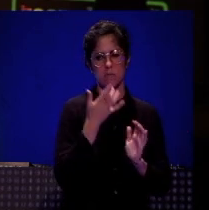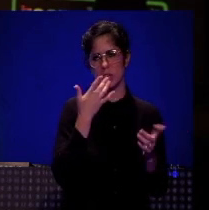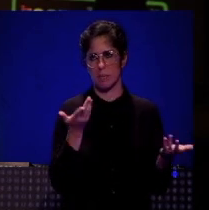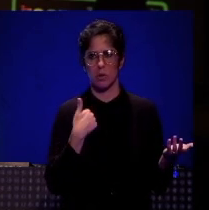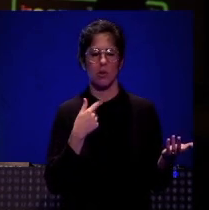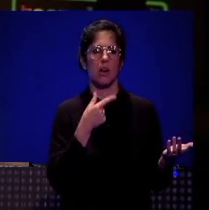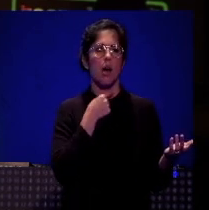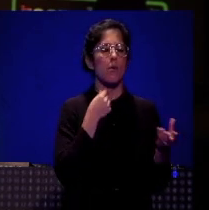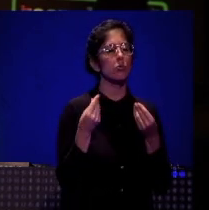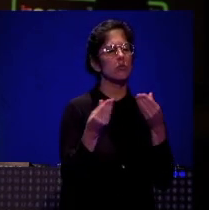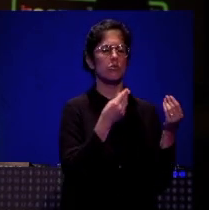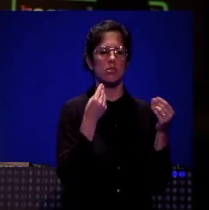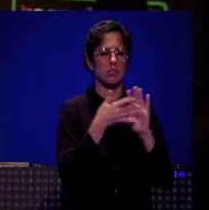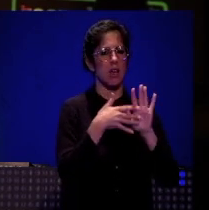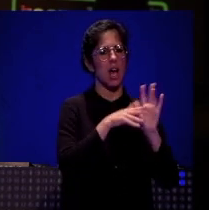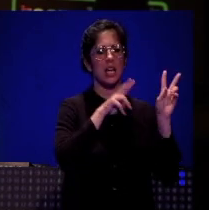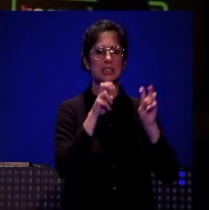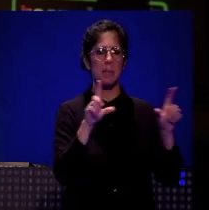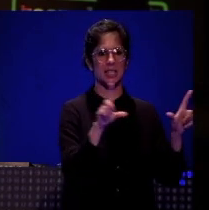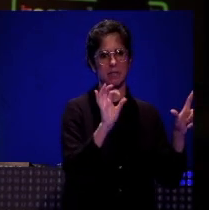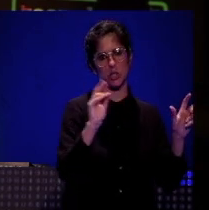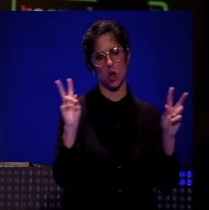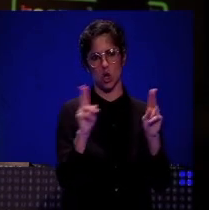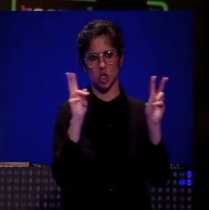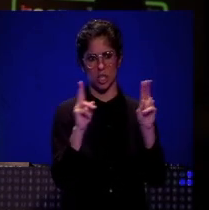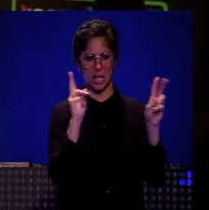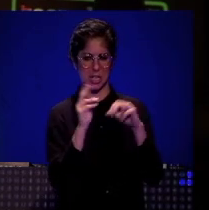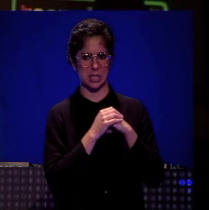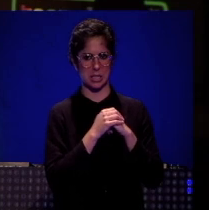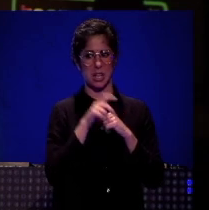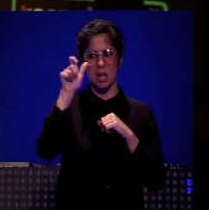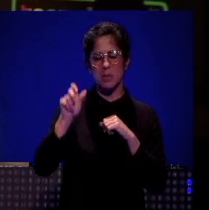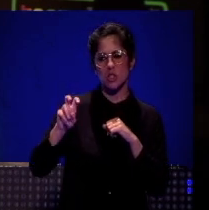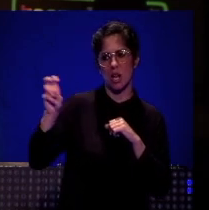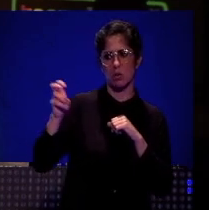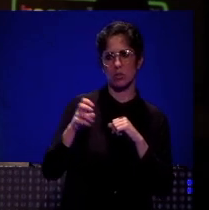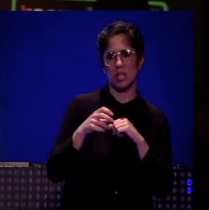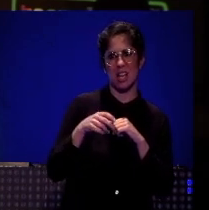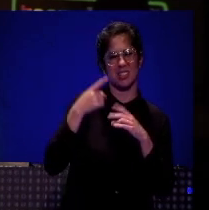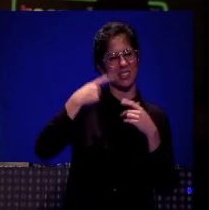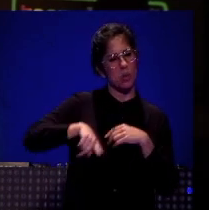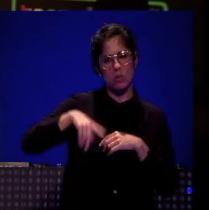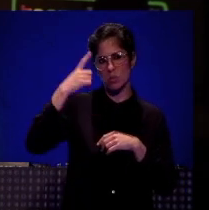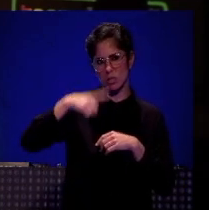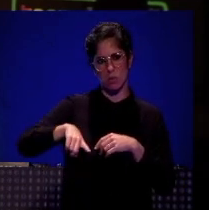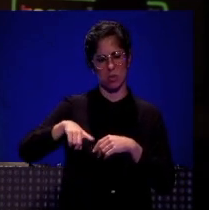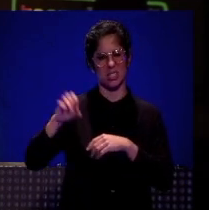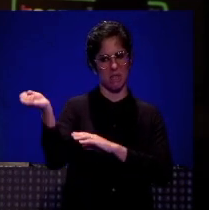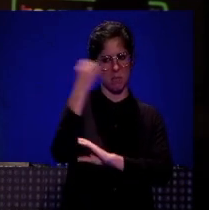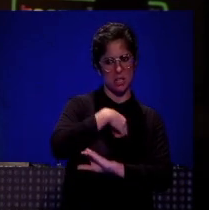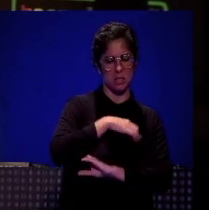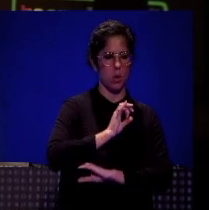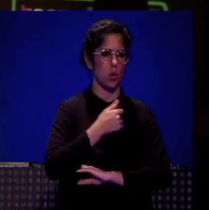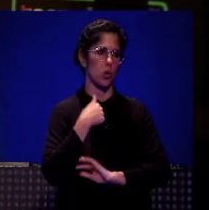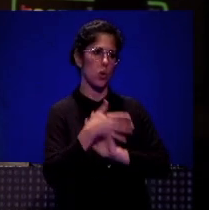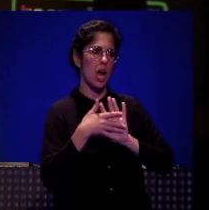pero que habrá otro que sepa mucho más quiero hablar de tecnología pero no tengo formación y esté seguro que me corrige